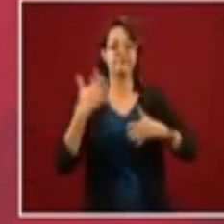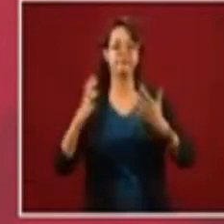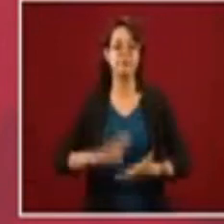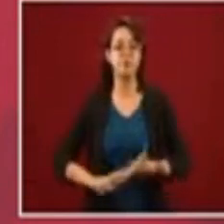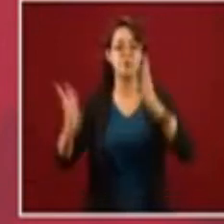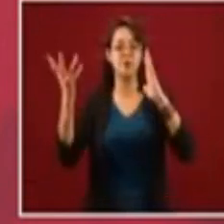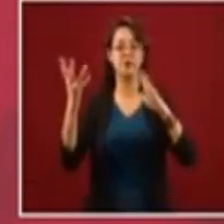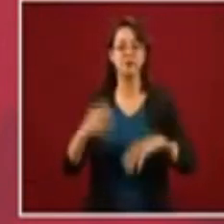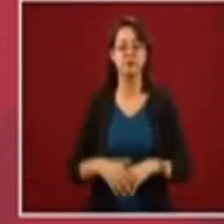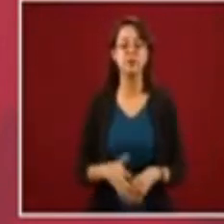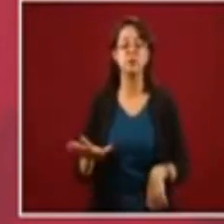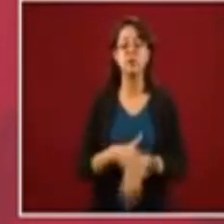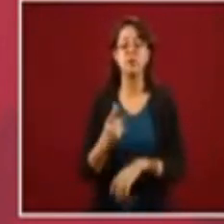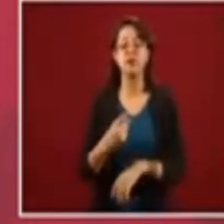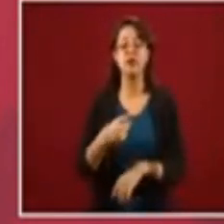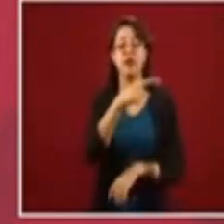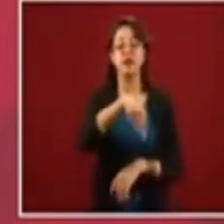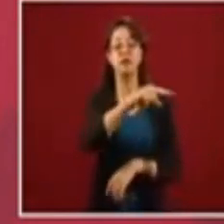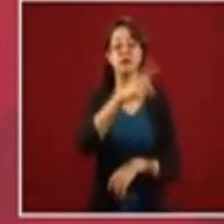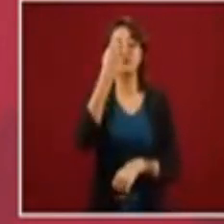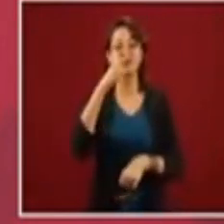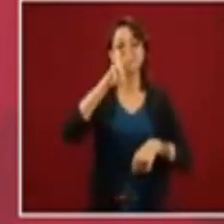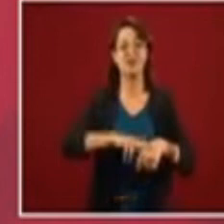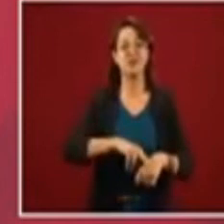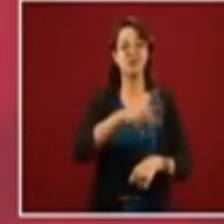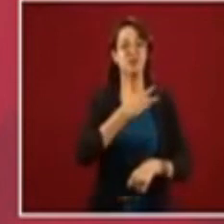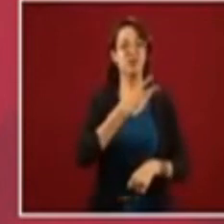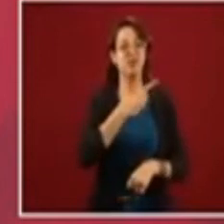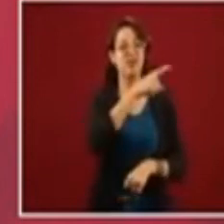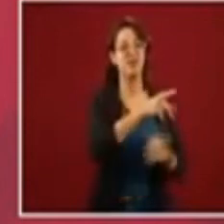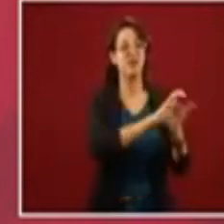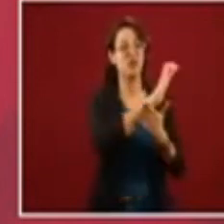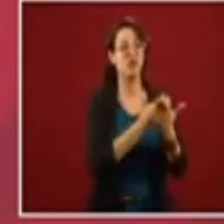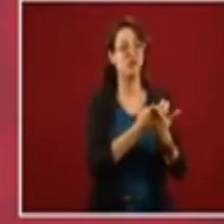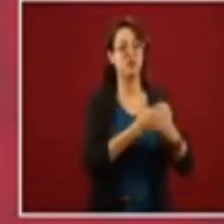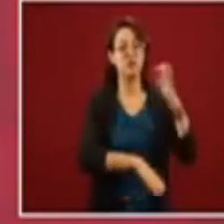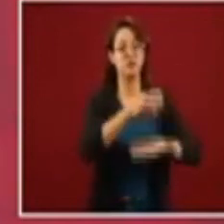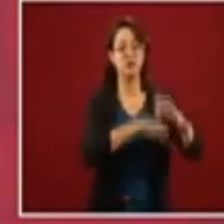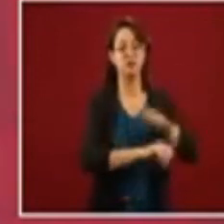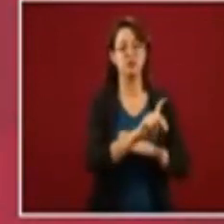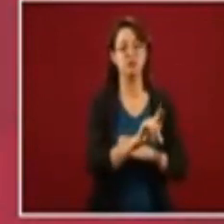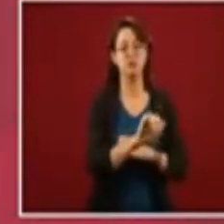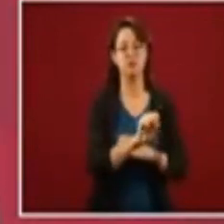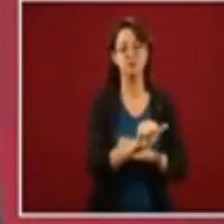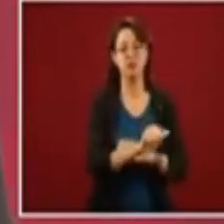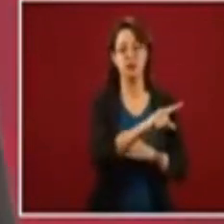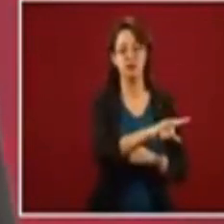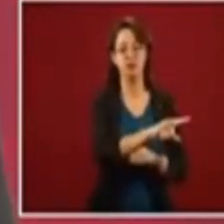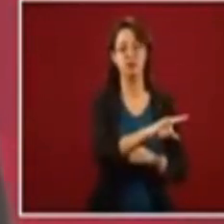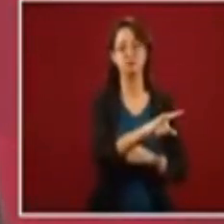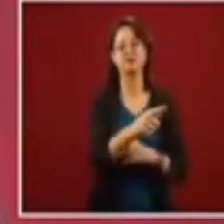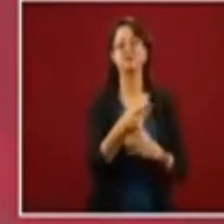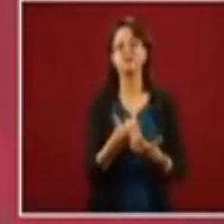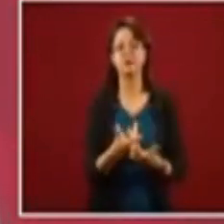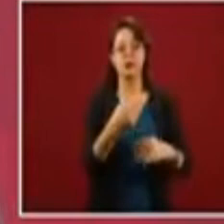los contratos que tienen con la empresa pizza que era la que